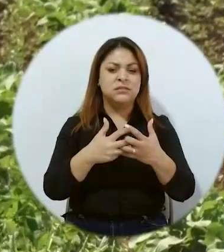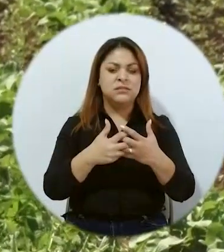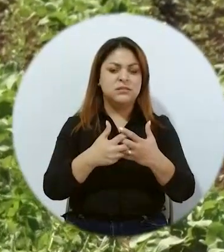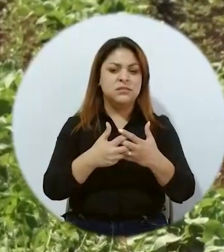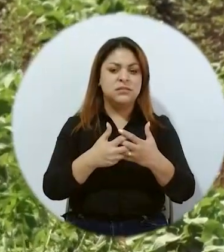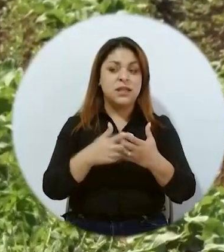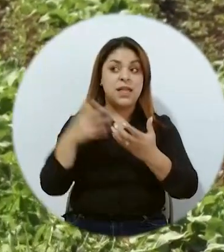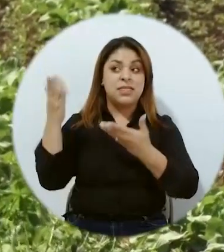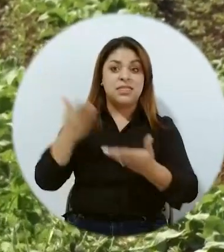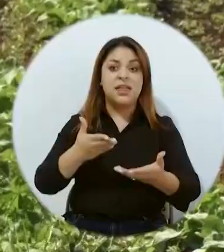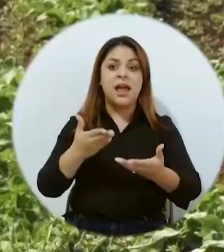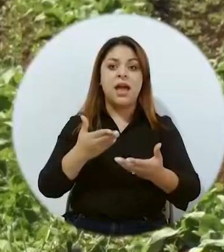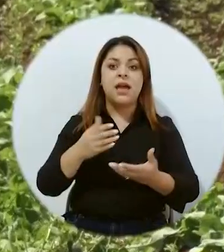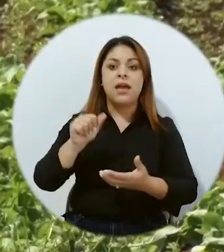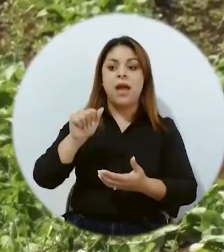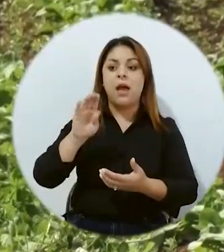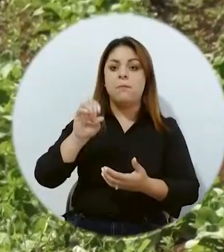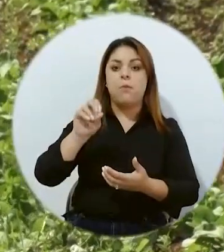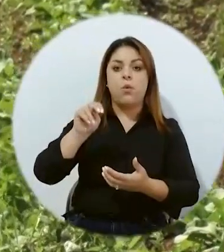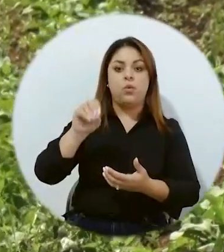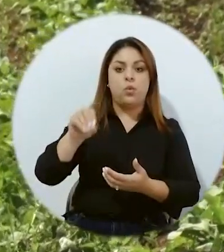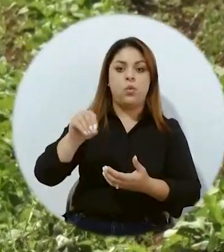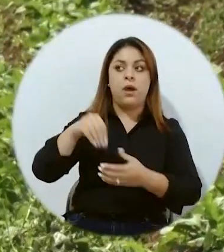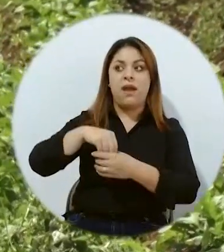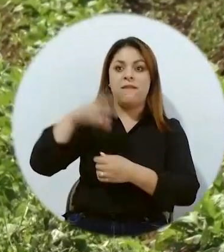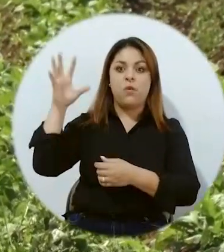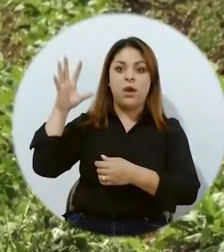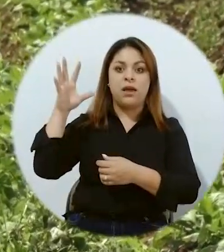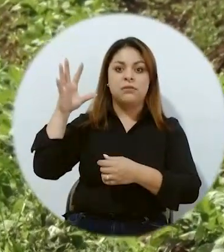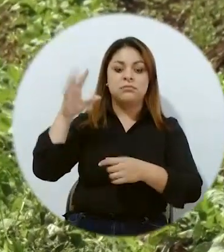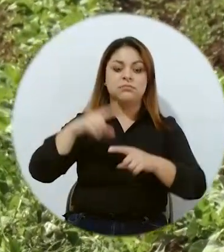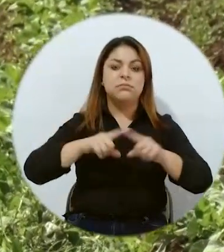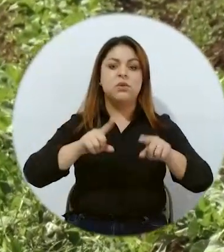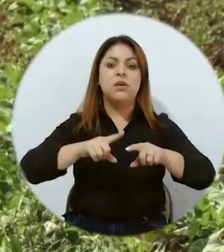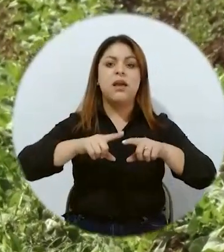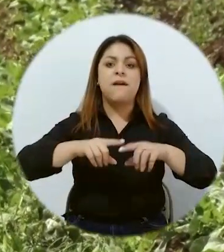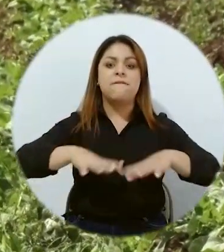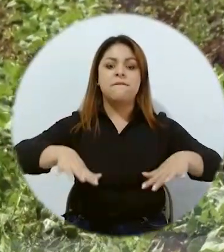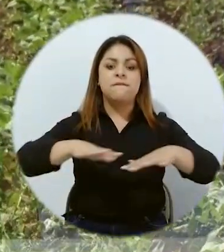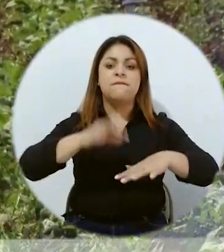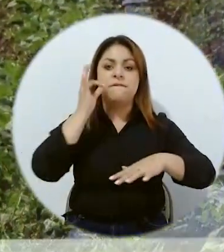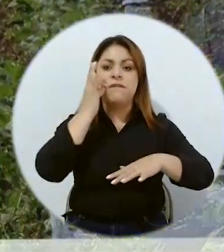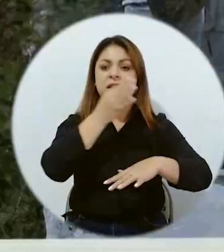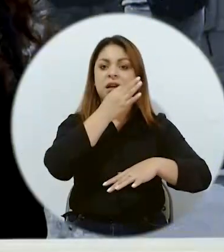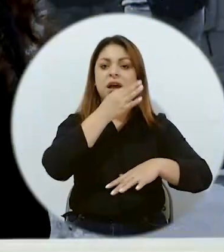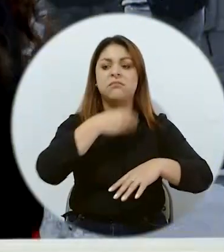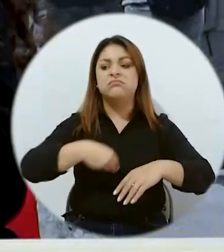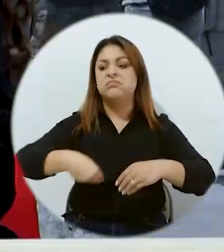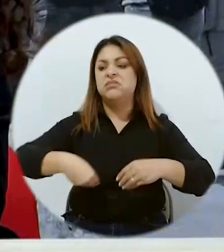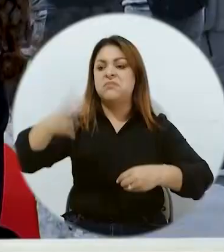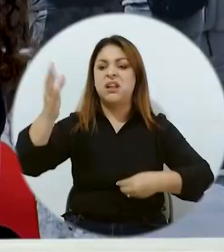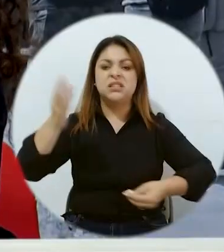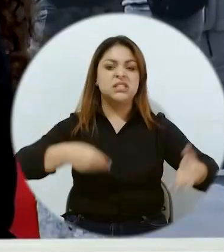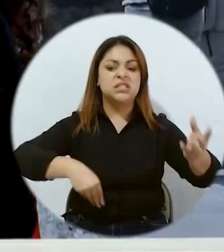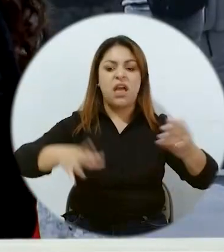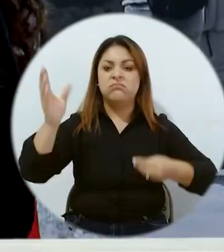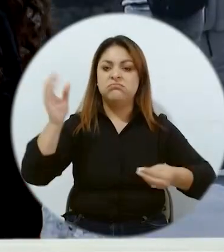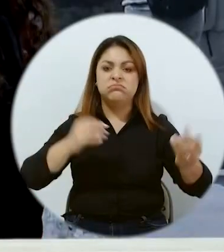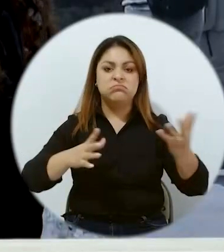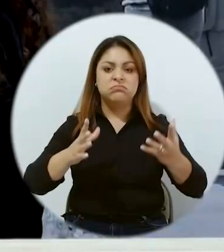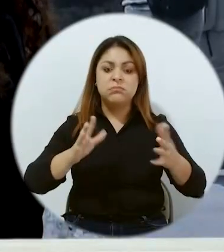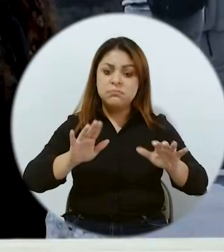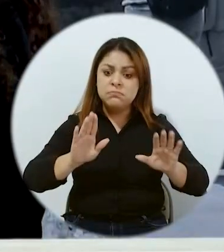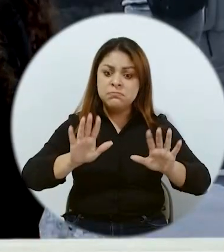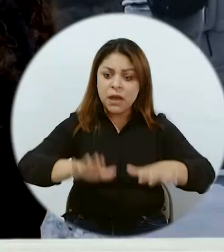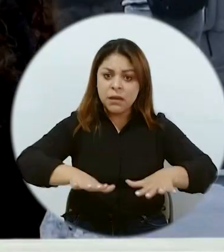el círculo. Traemos abonos de afuera, dependemos de ellos, pero en la finca estamos desperdiciando nuestros